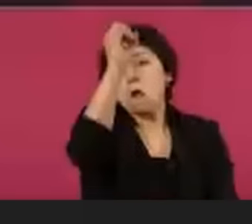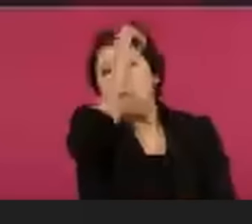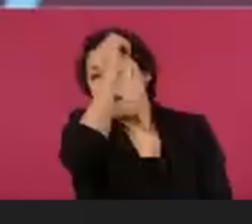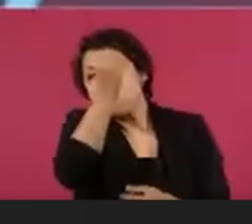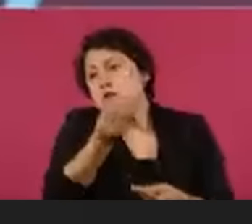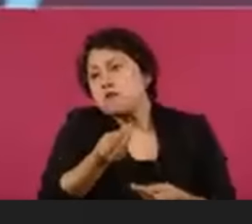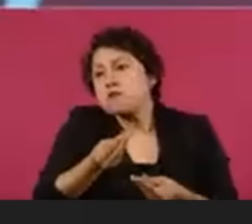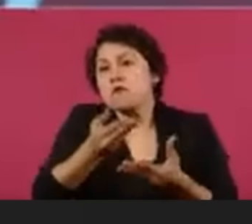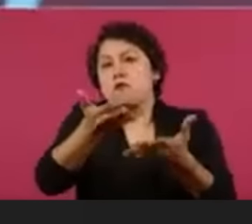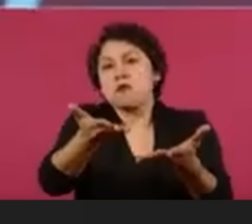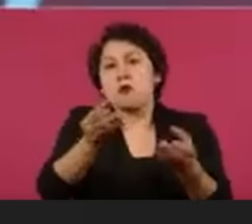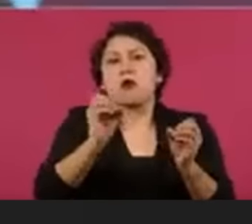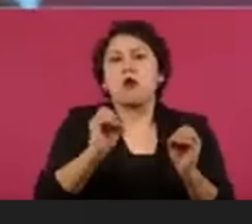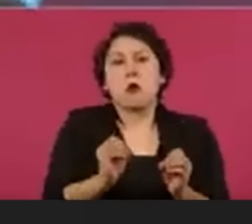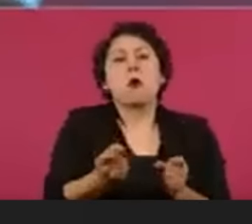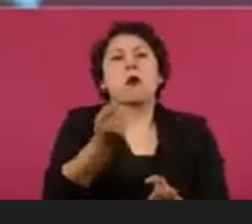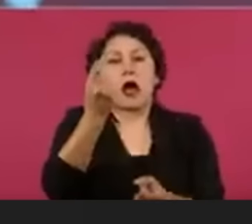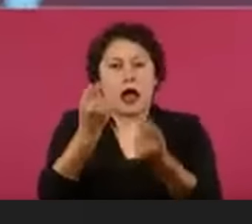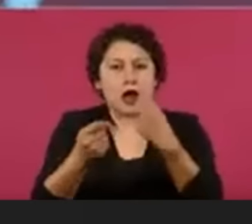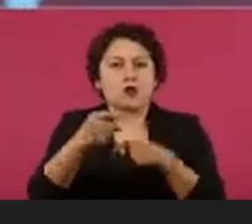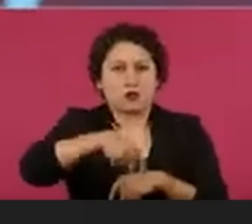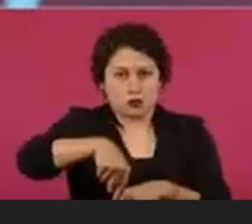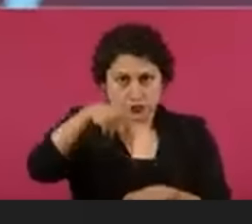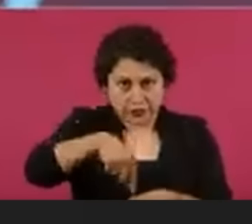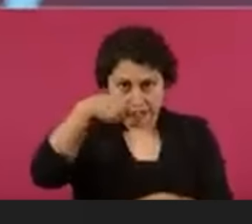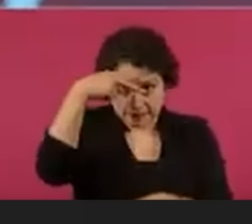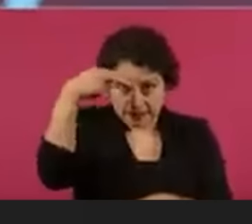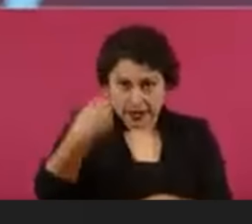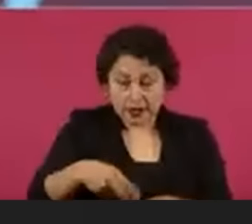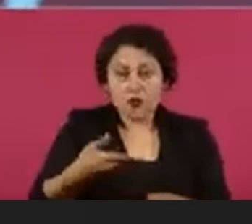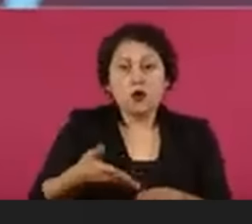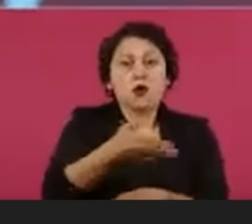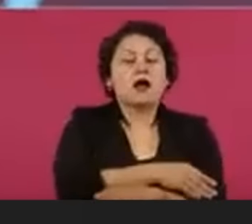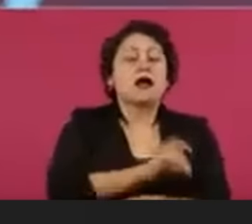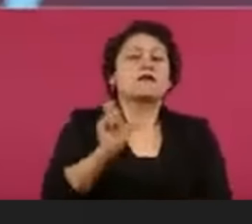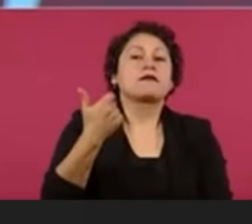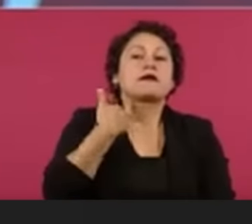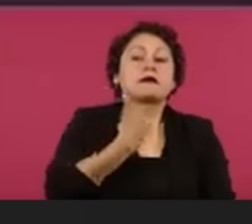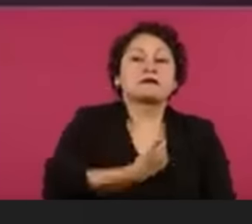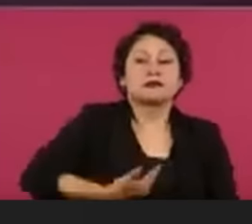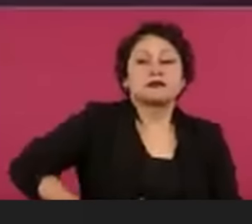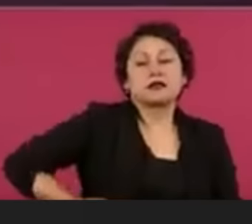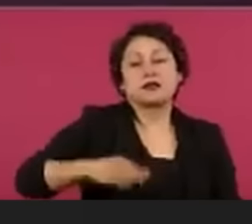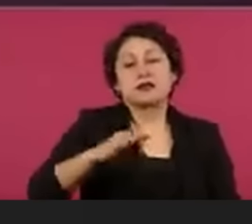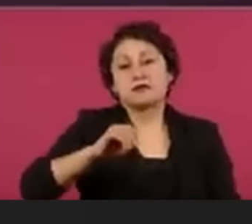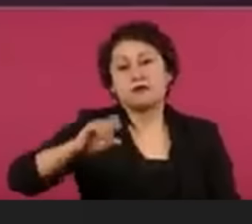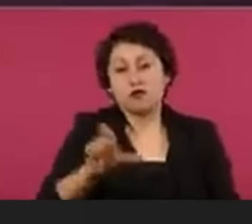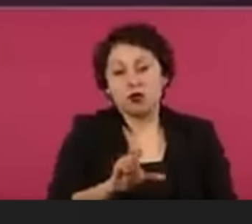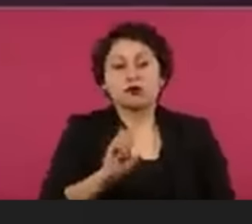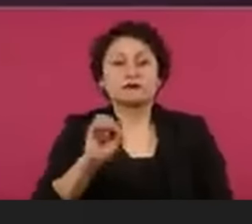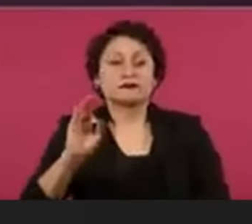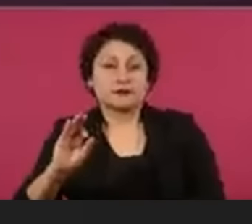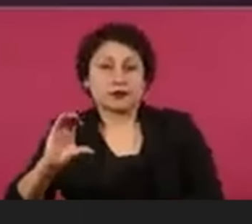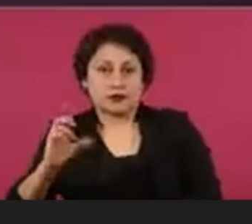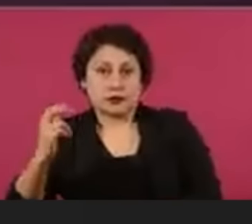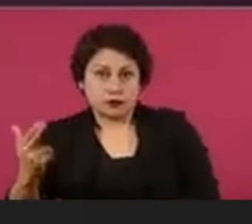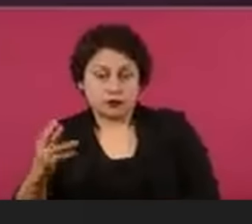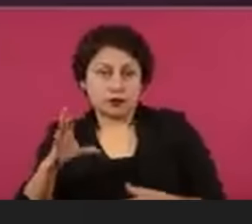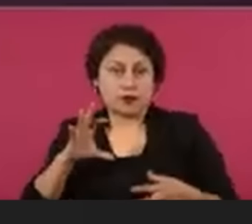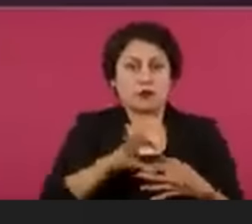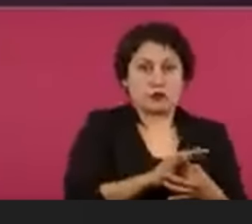mediáticas mexicanas en el sexenio de Vicente Fox y Felipe Calderón, cuando se aliaron con Genaro